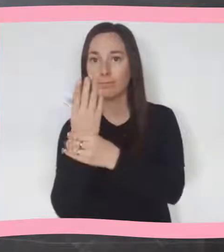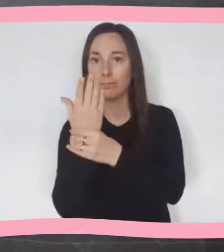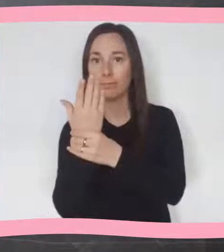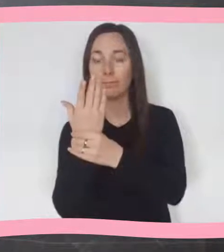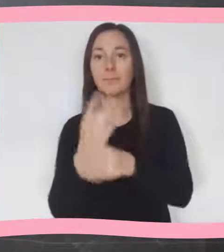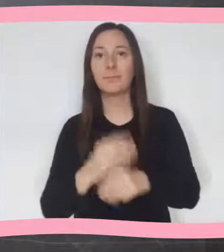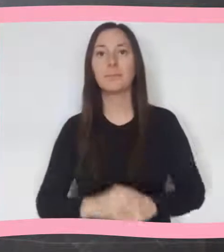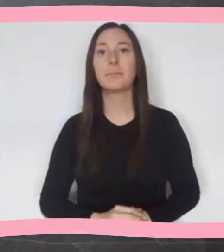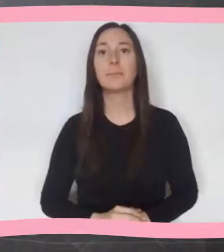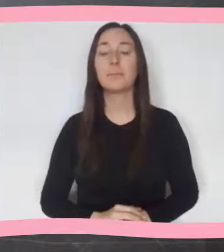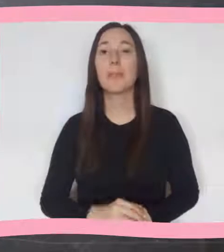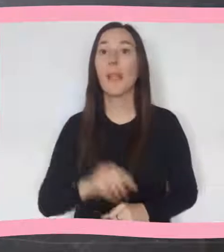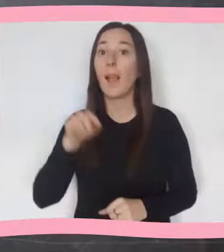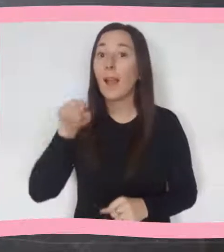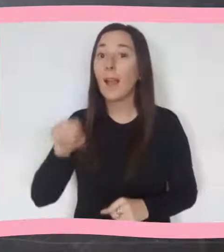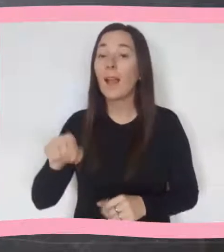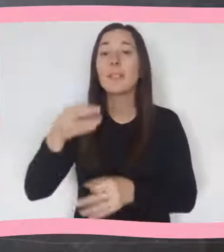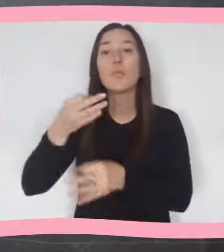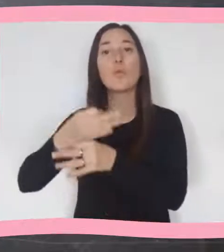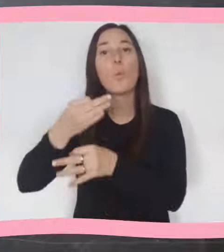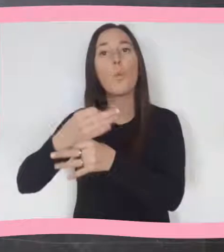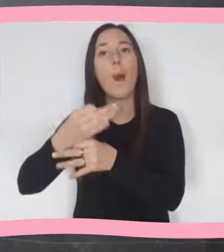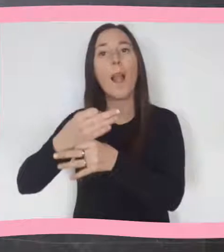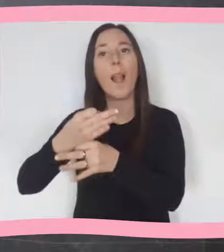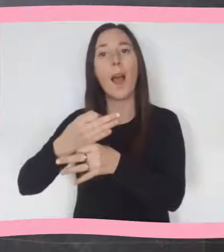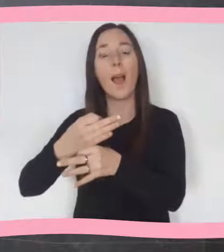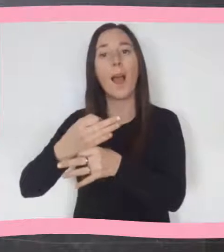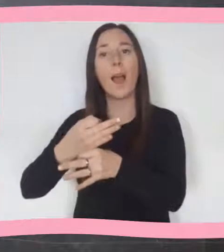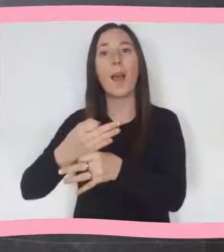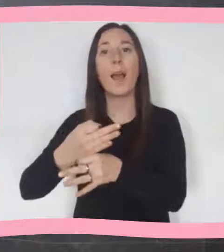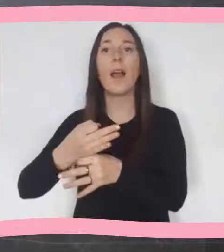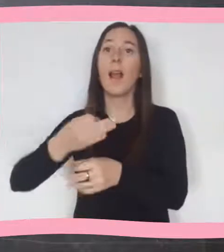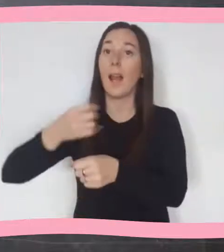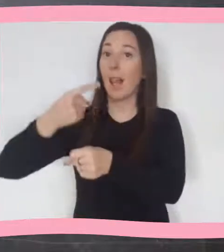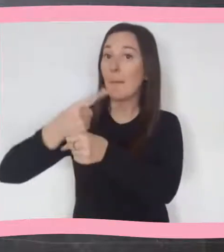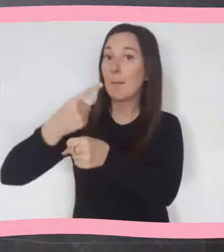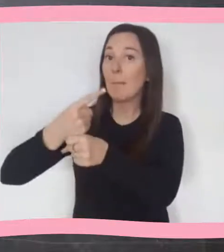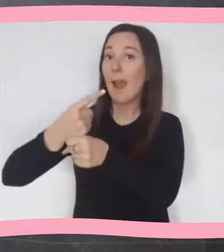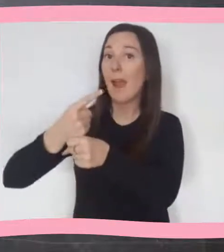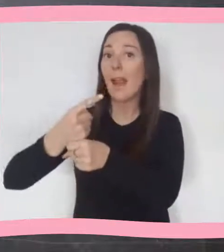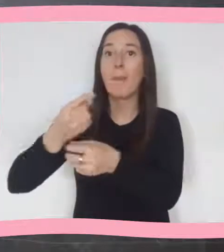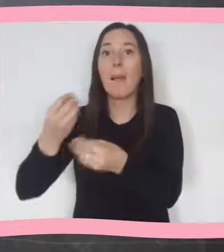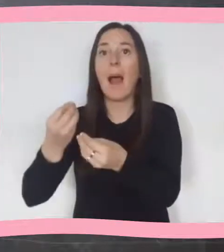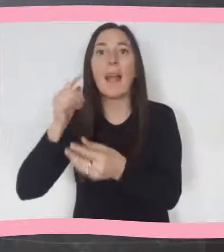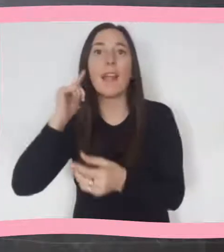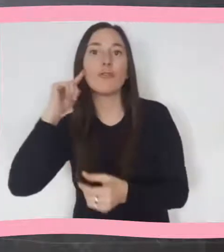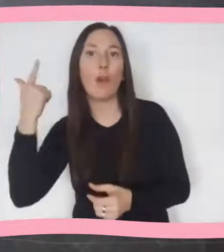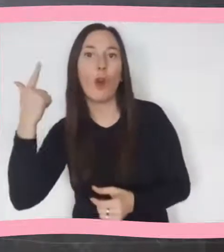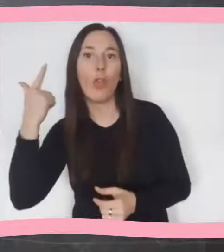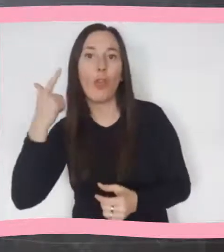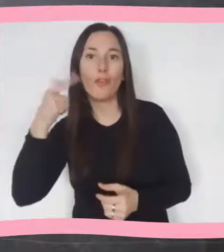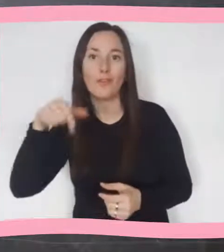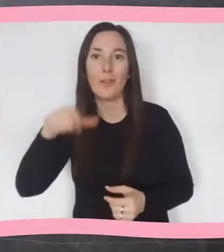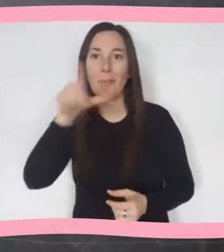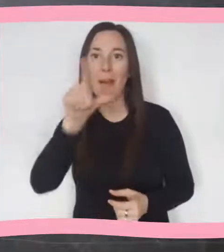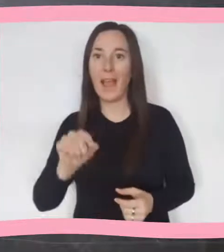que se constituyó en la primera escuela para sordos en nuestro país, Bartolomea Irolo.